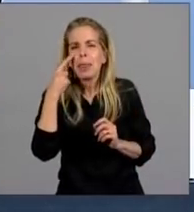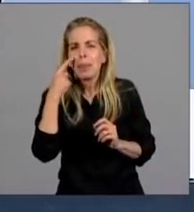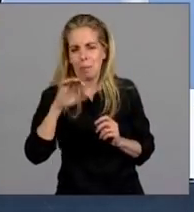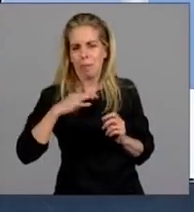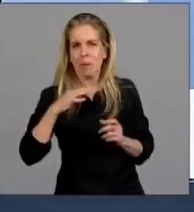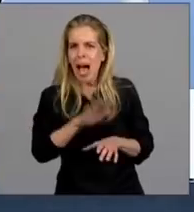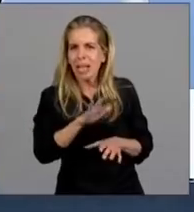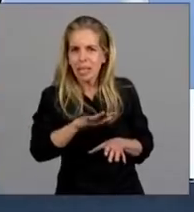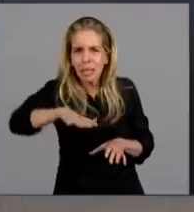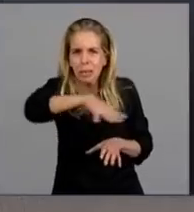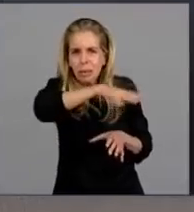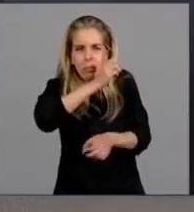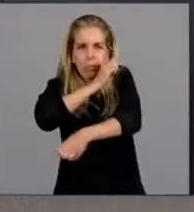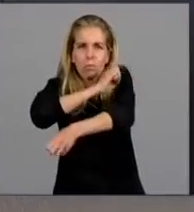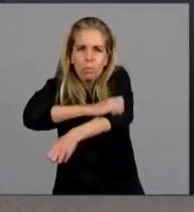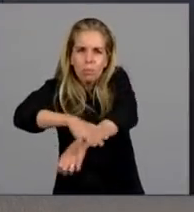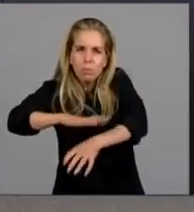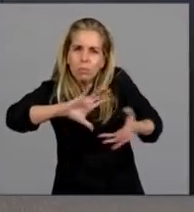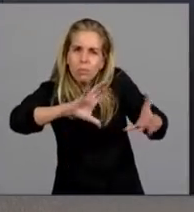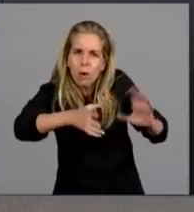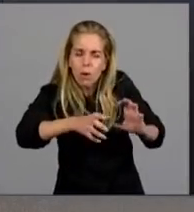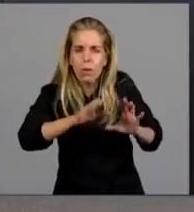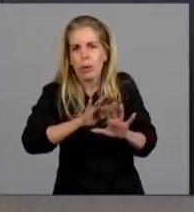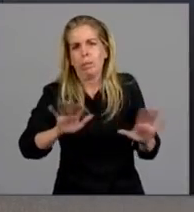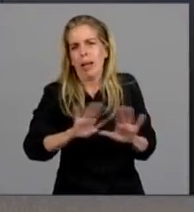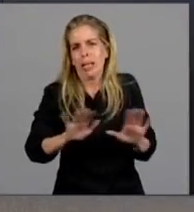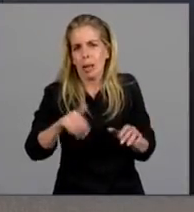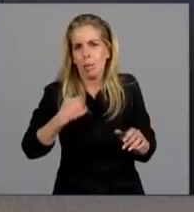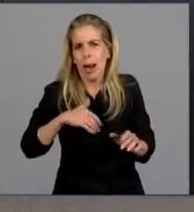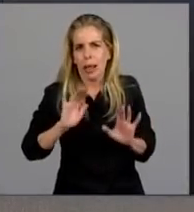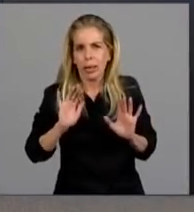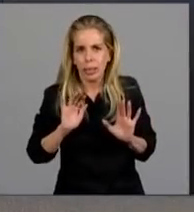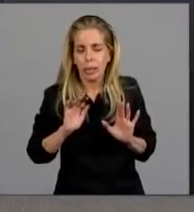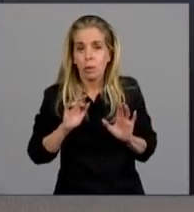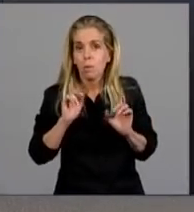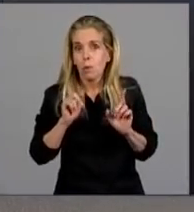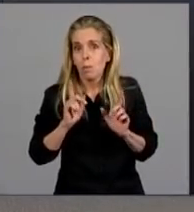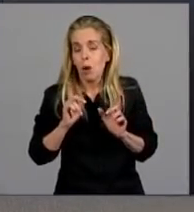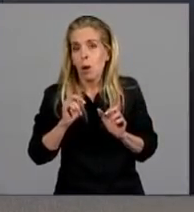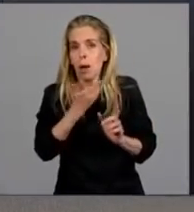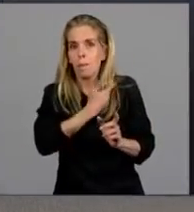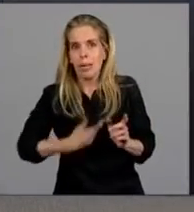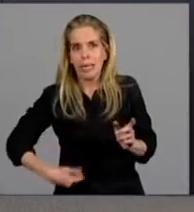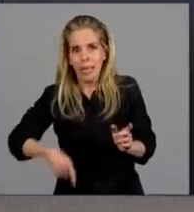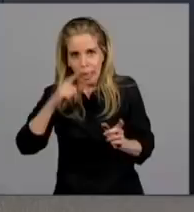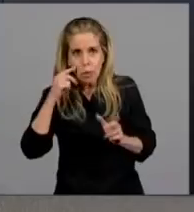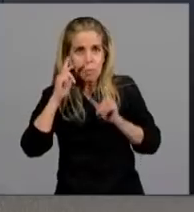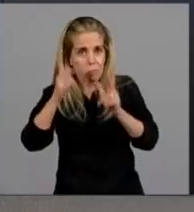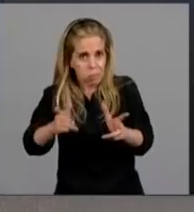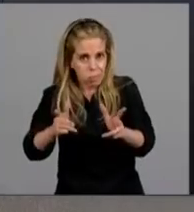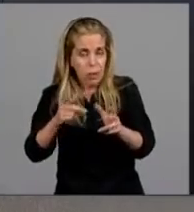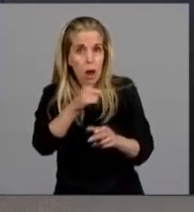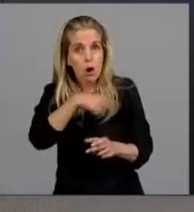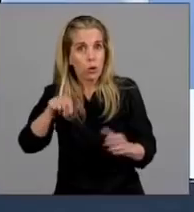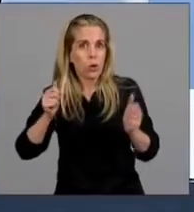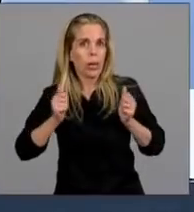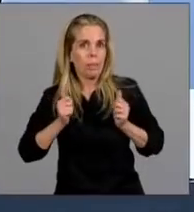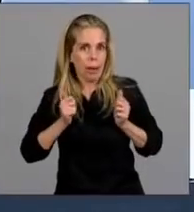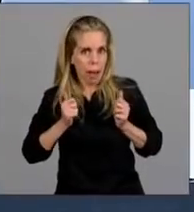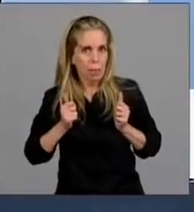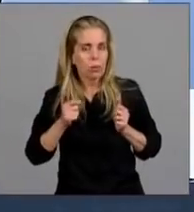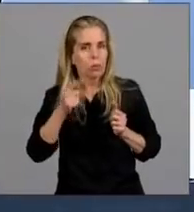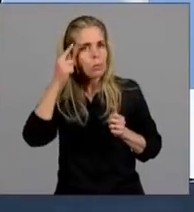la Argentina. Entonces quedó expuesto, como dice Alberto, y lo que esperamos es que se